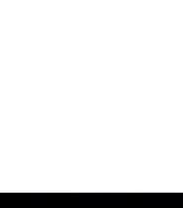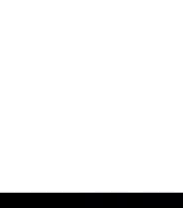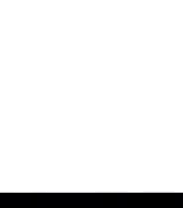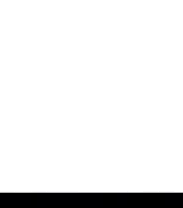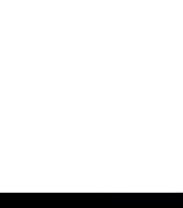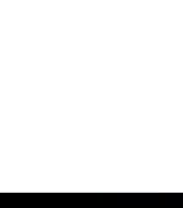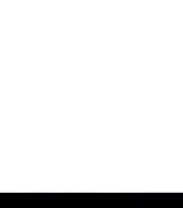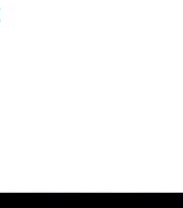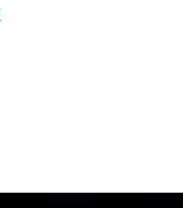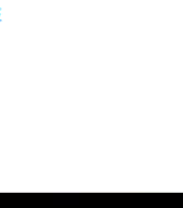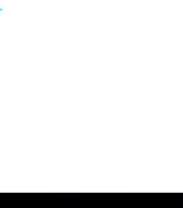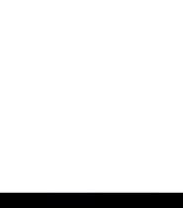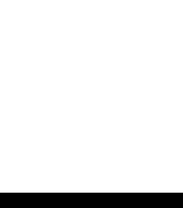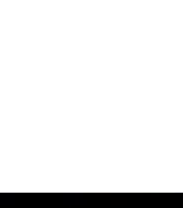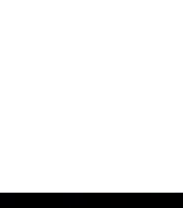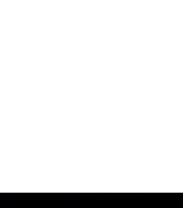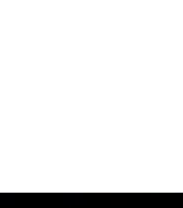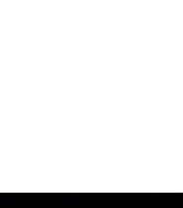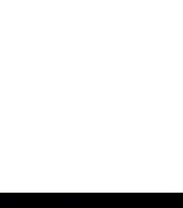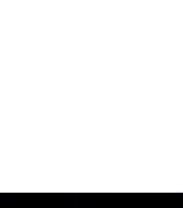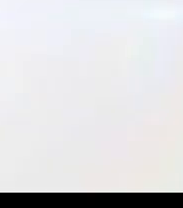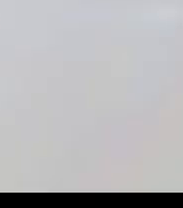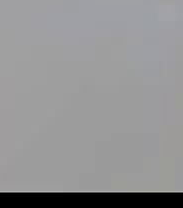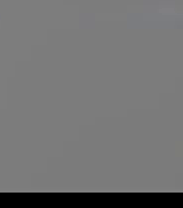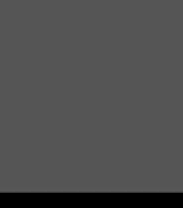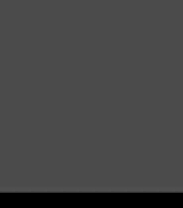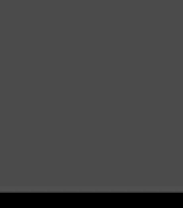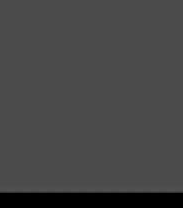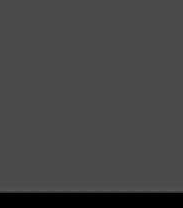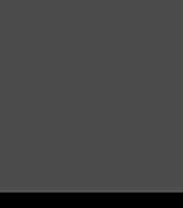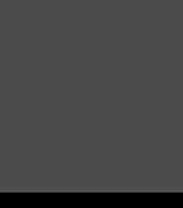gobierno honesto garantiza progreso.